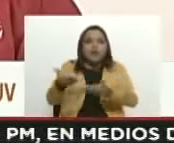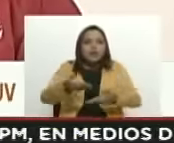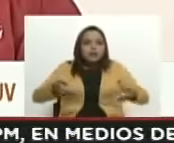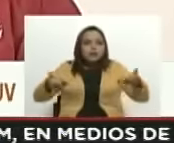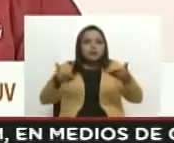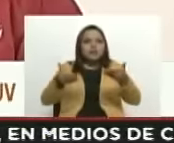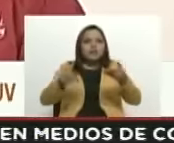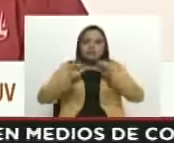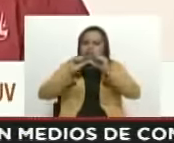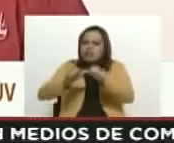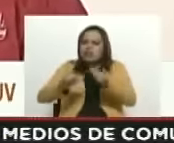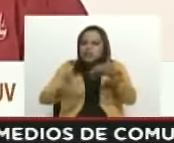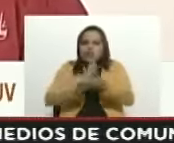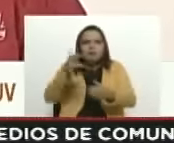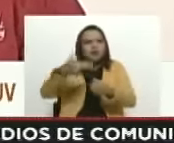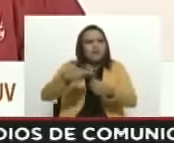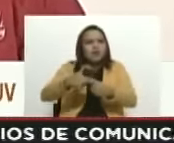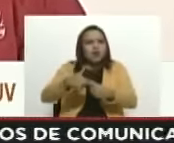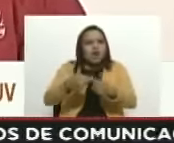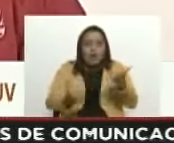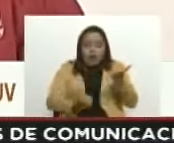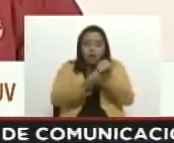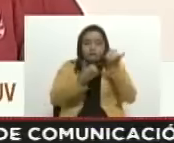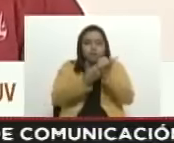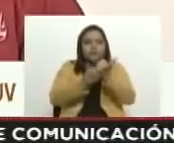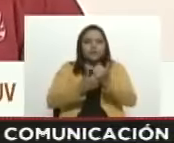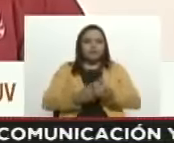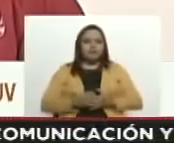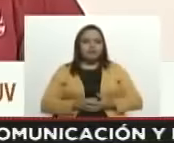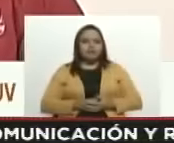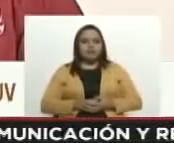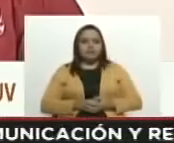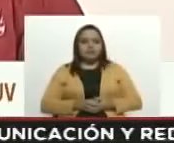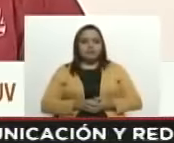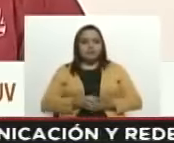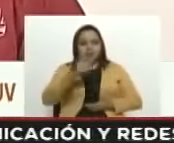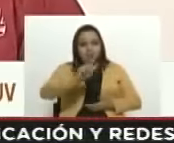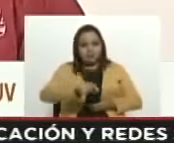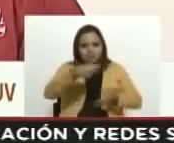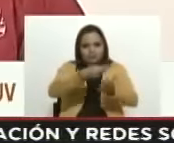enviándole petróleo, ¿cómo se llama? Financiado y a menor precio.